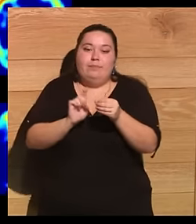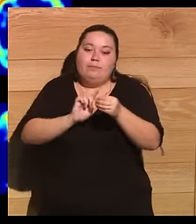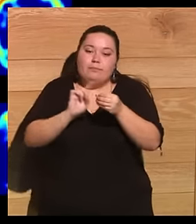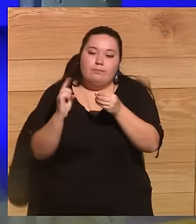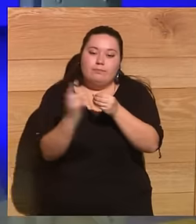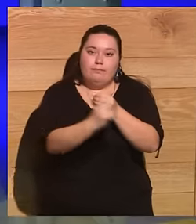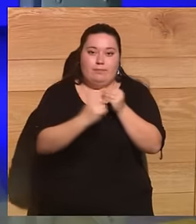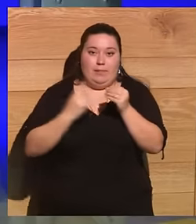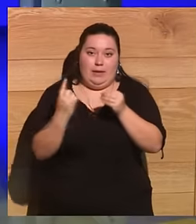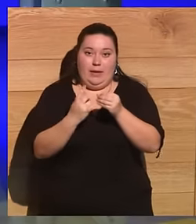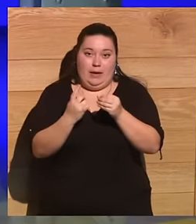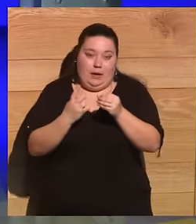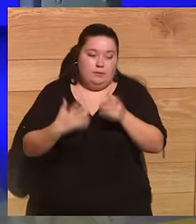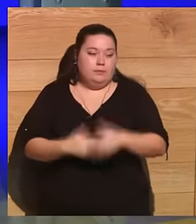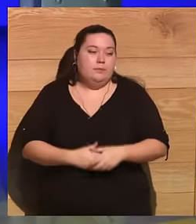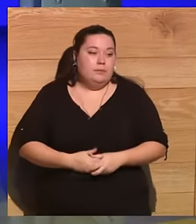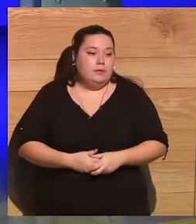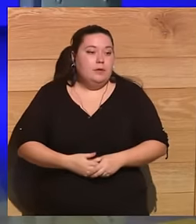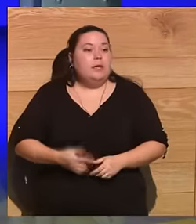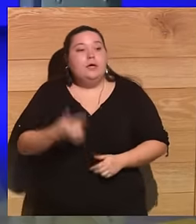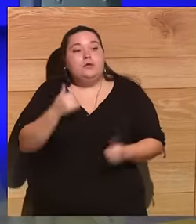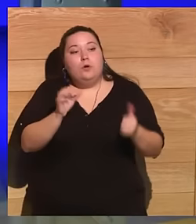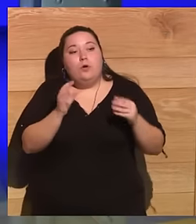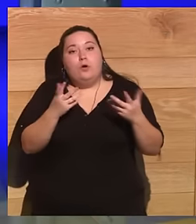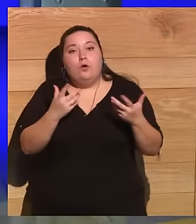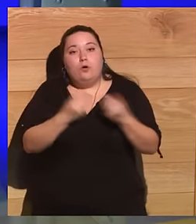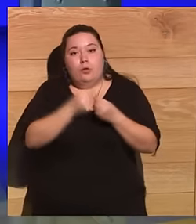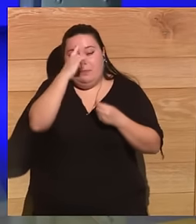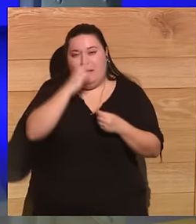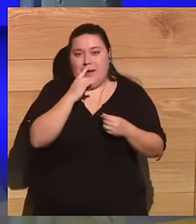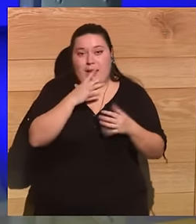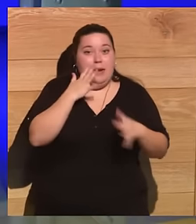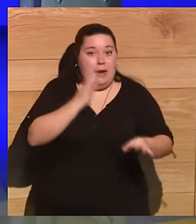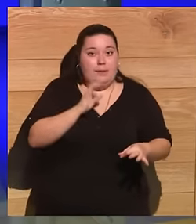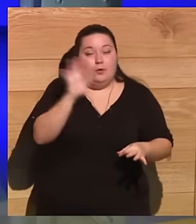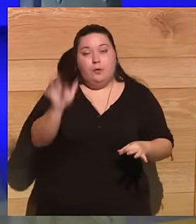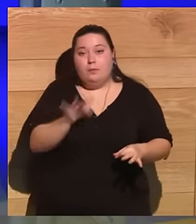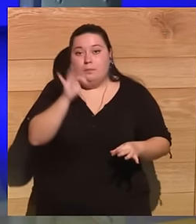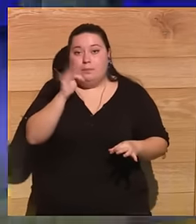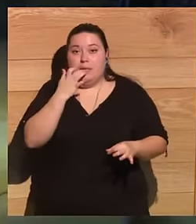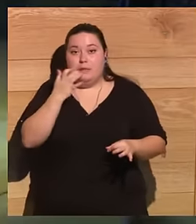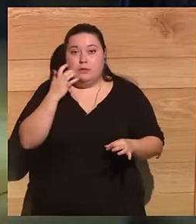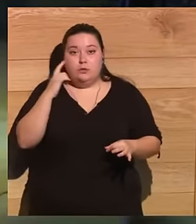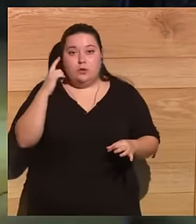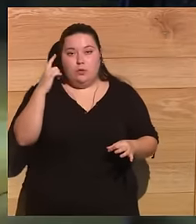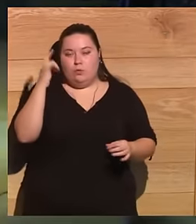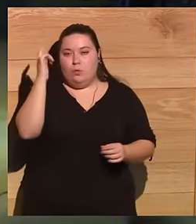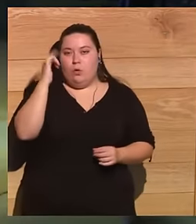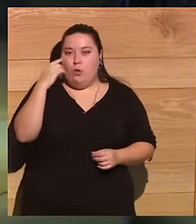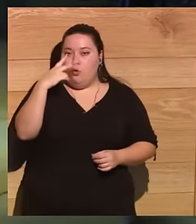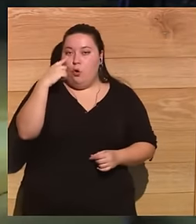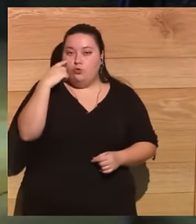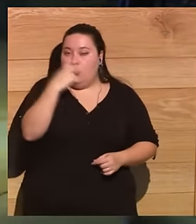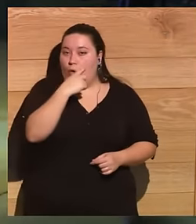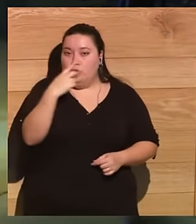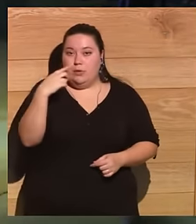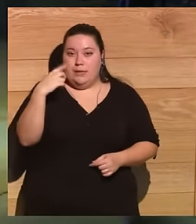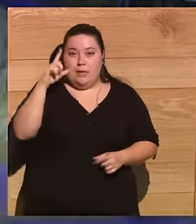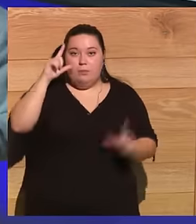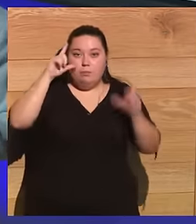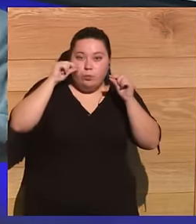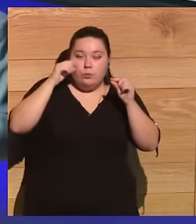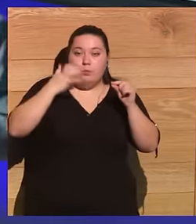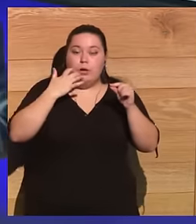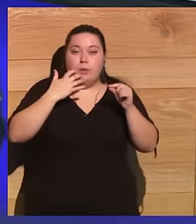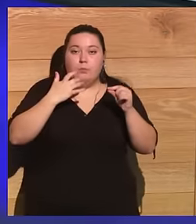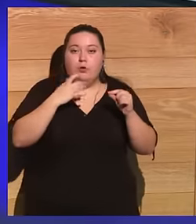pudimos mostrar que esto funciona con imágenes reales, pero también con los ojos cerrados. Si pedimos, por ejemplo, que se imaginen un anillo o que se imaginen